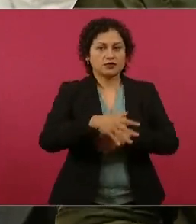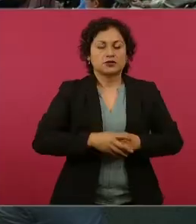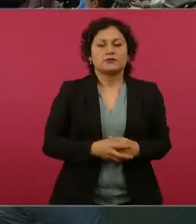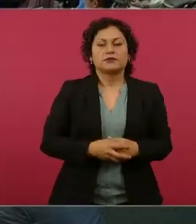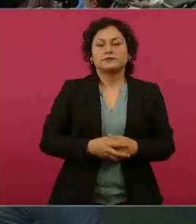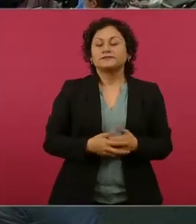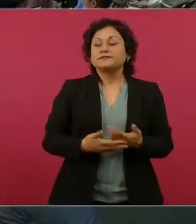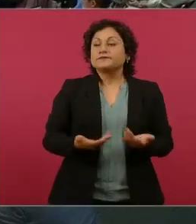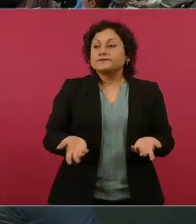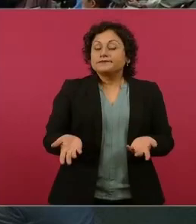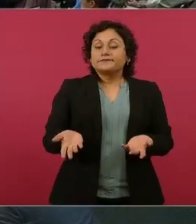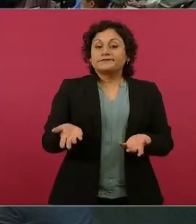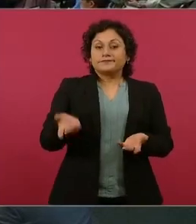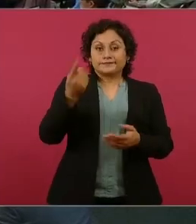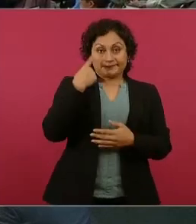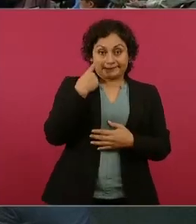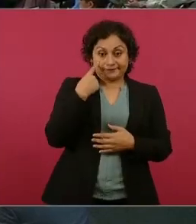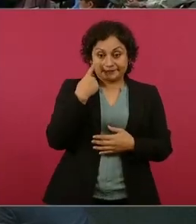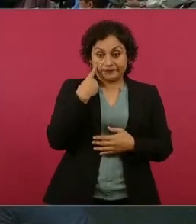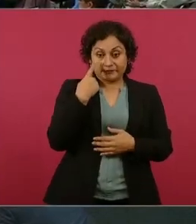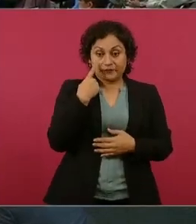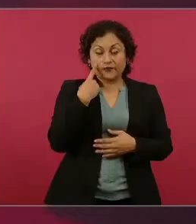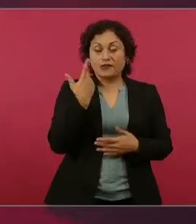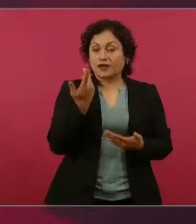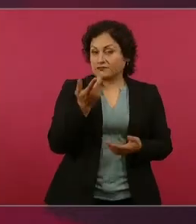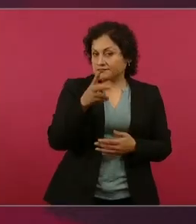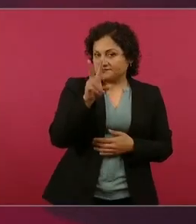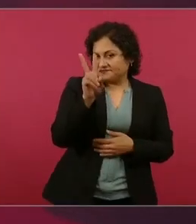claro el que